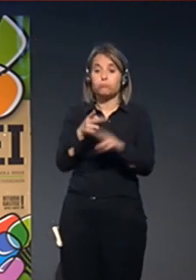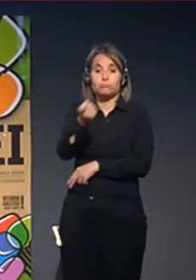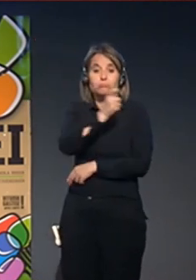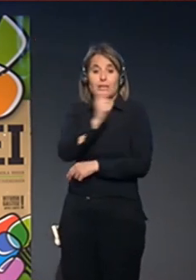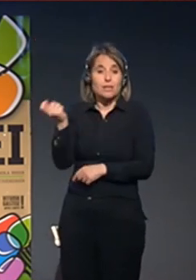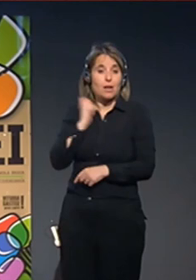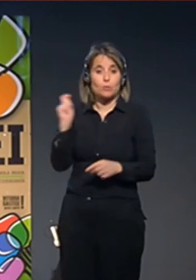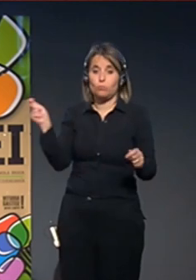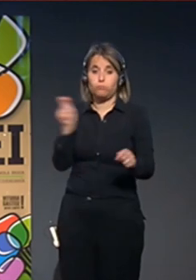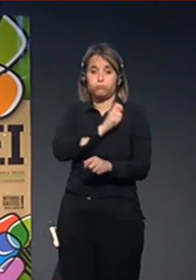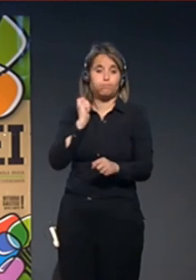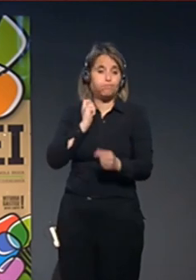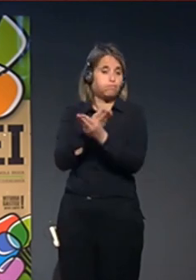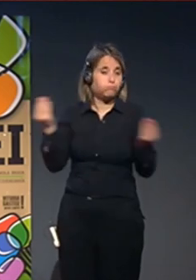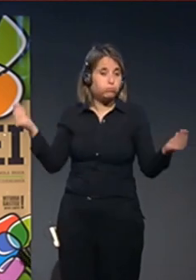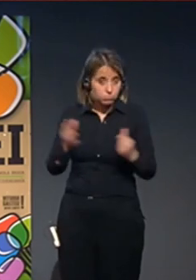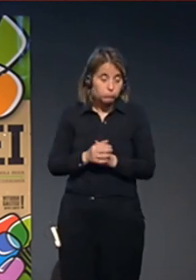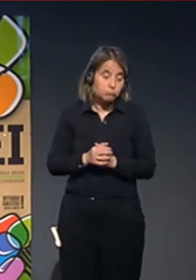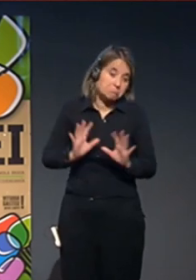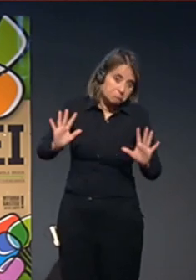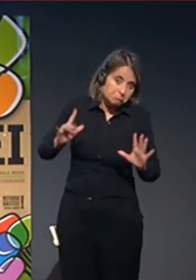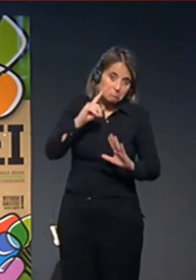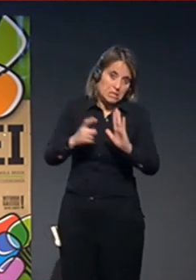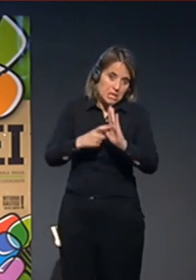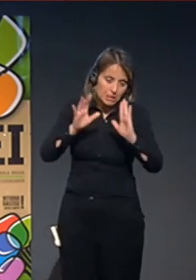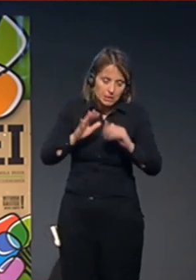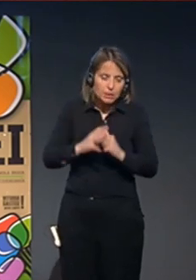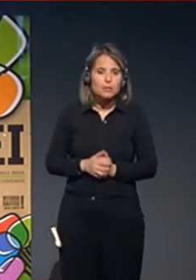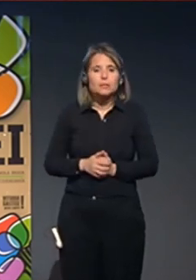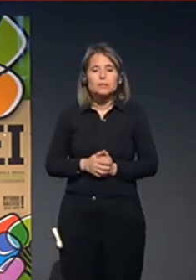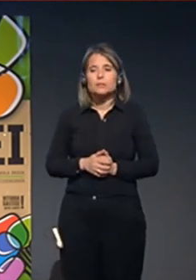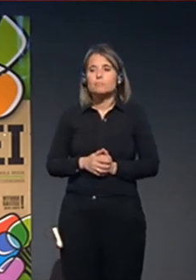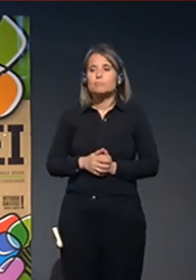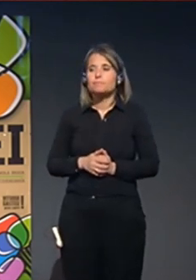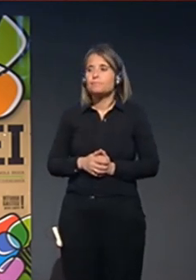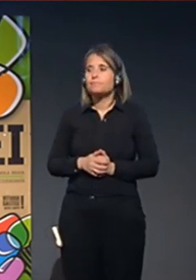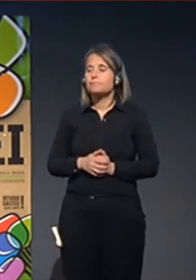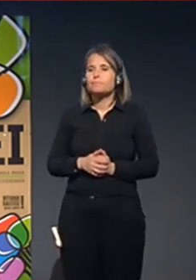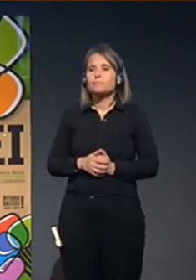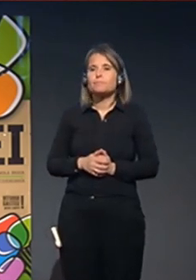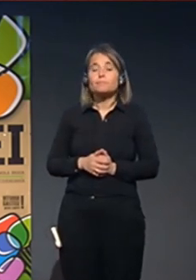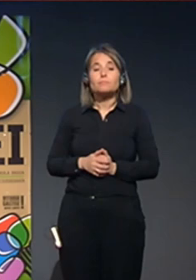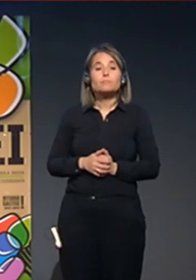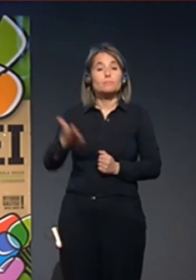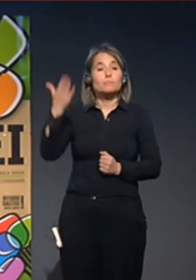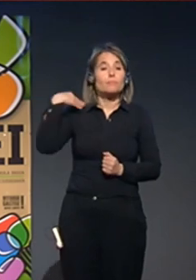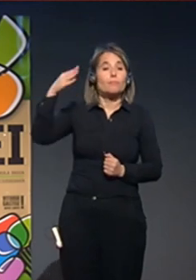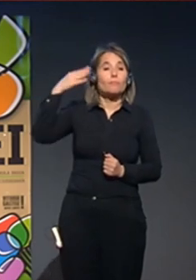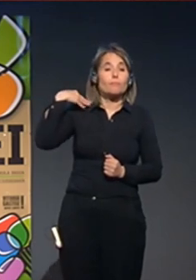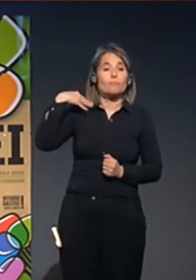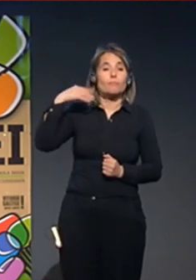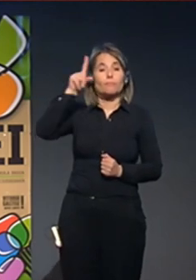esclavitud al menos formalmente eh Claro que le decían a a Martin Luther King